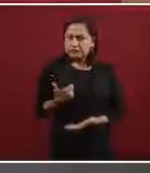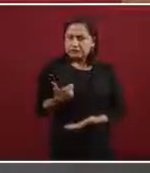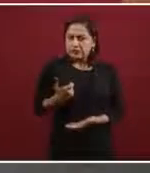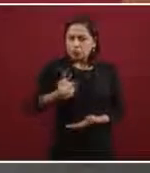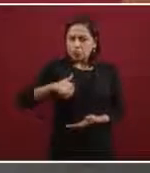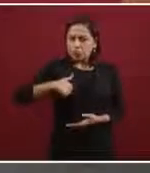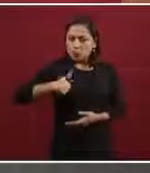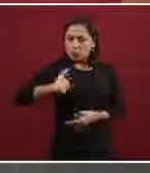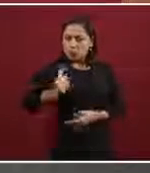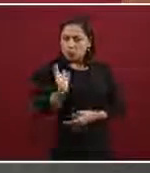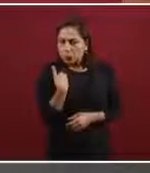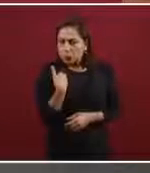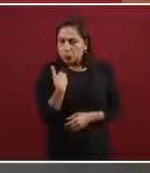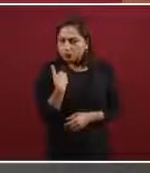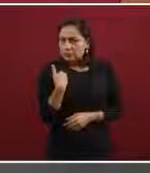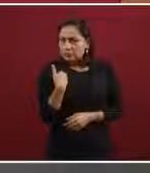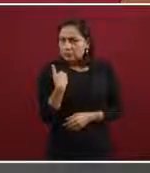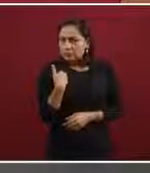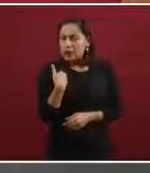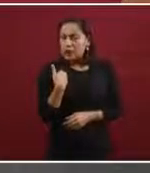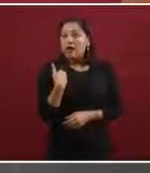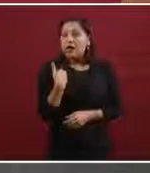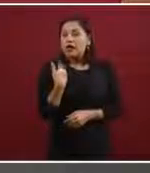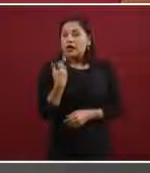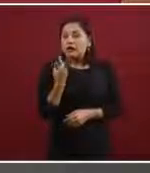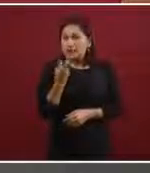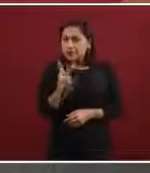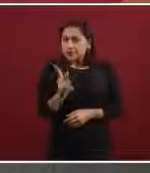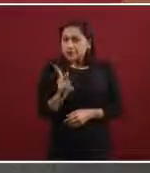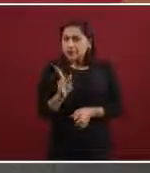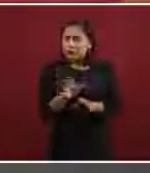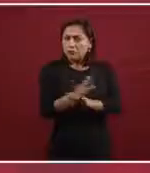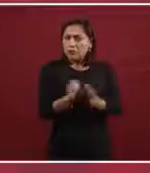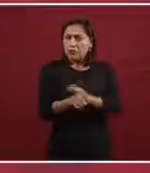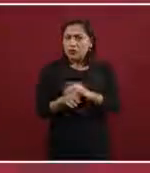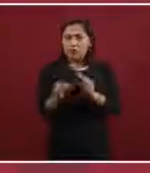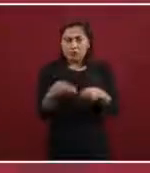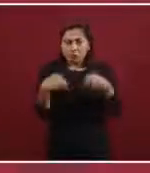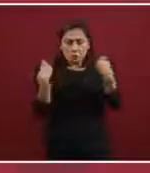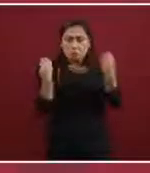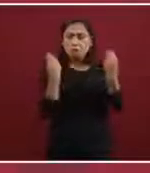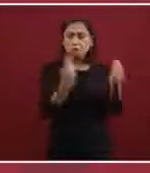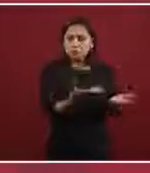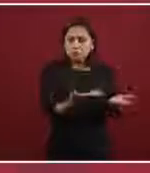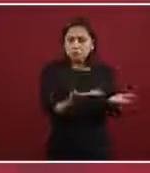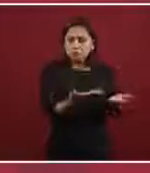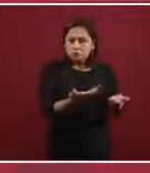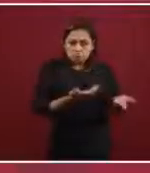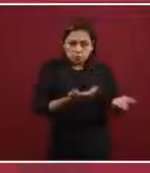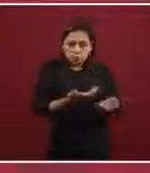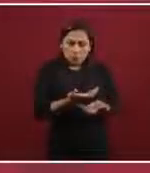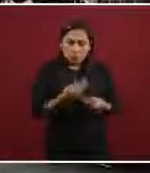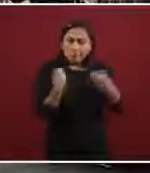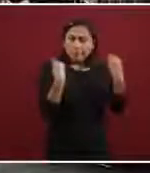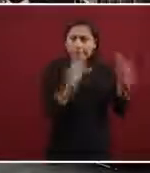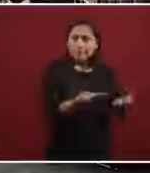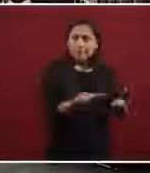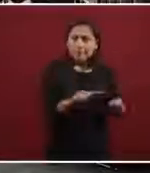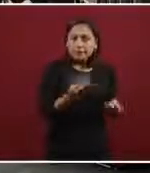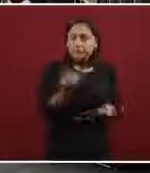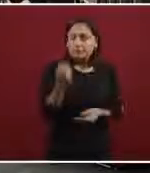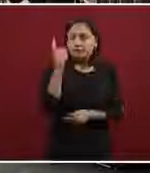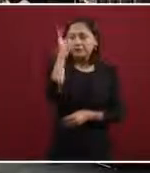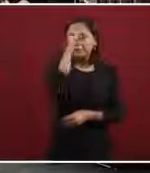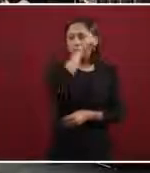materiales pero sucede y este es un buen ejemplo además